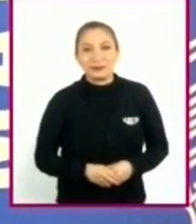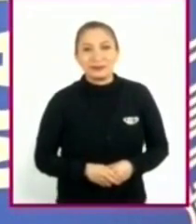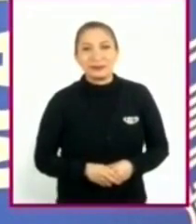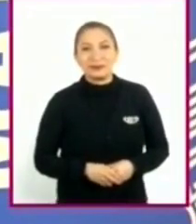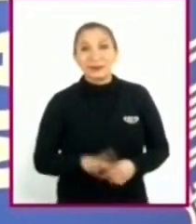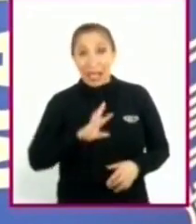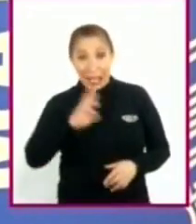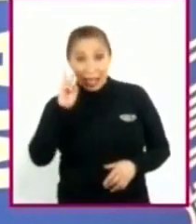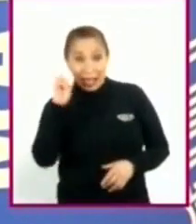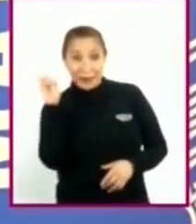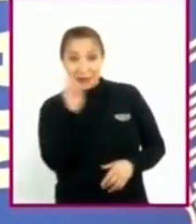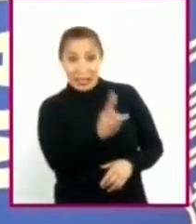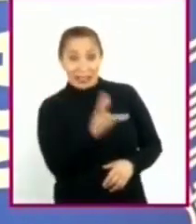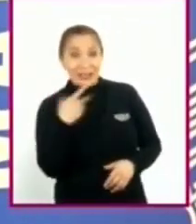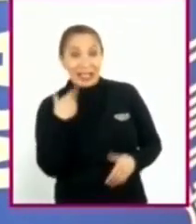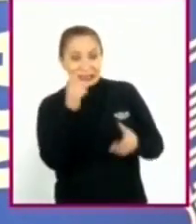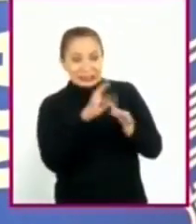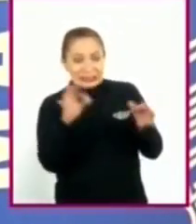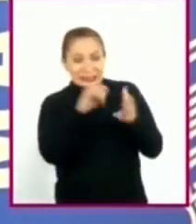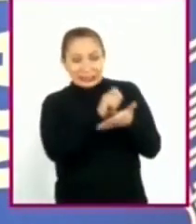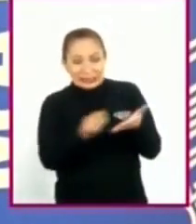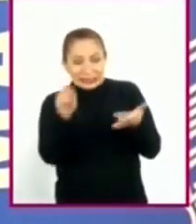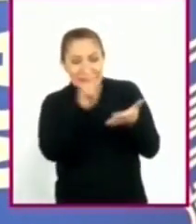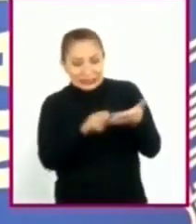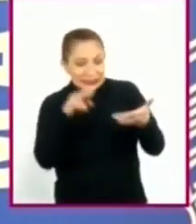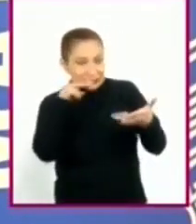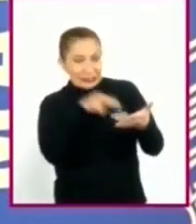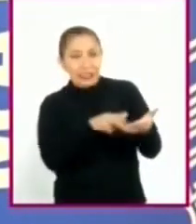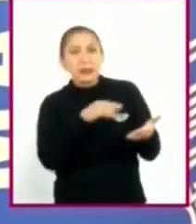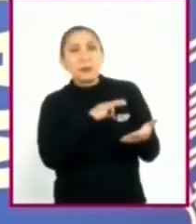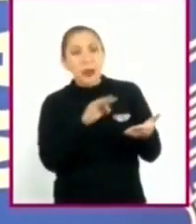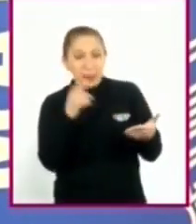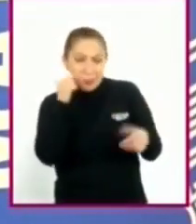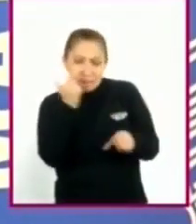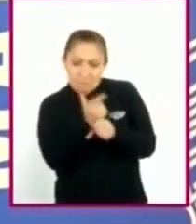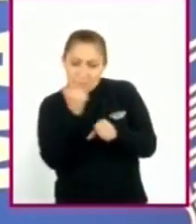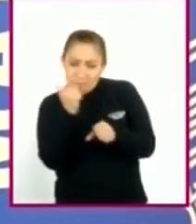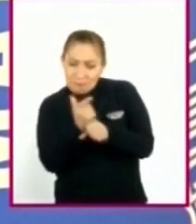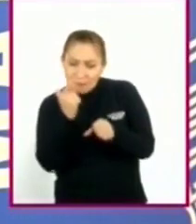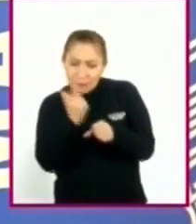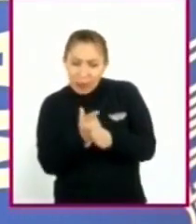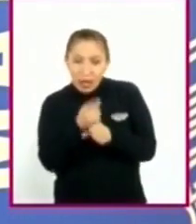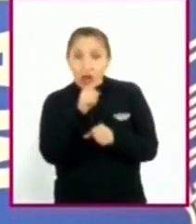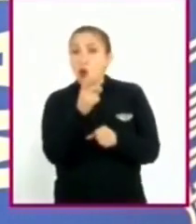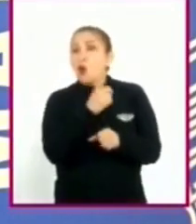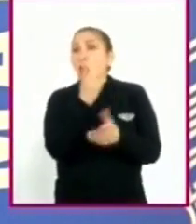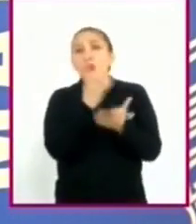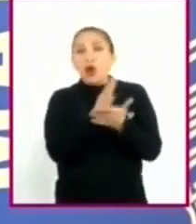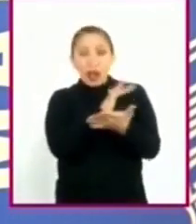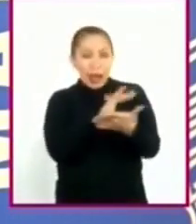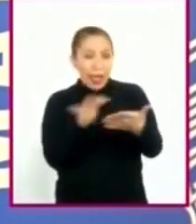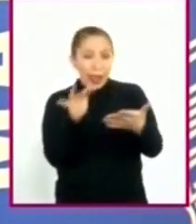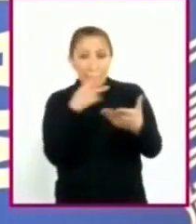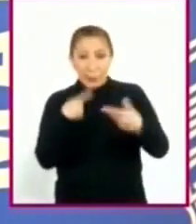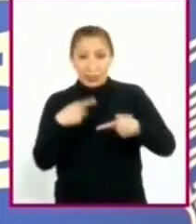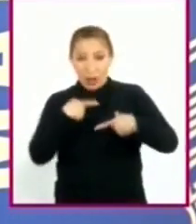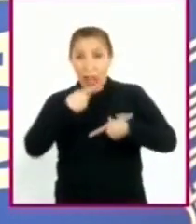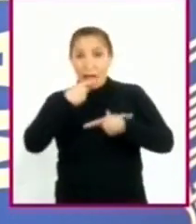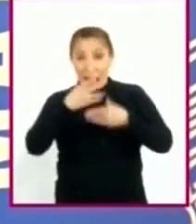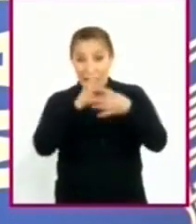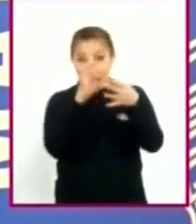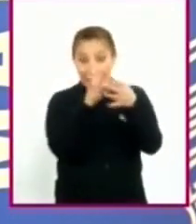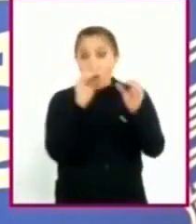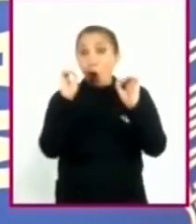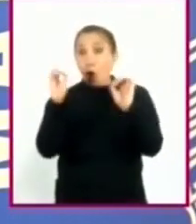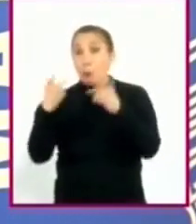Como pueden observar, en las narraciones literarias es posible identificar, con solo leer lo que dice el narrador o los